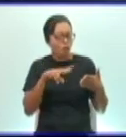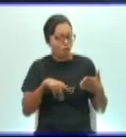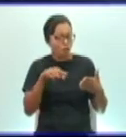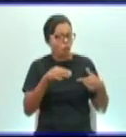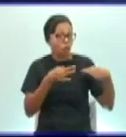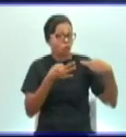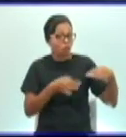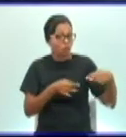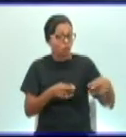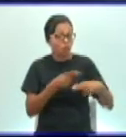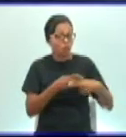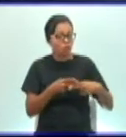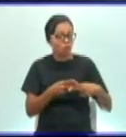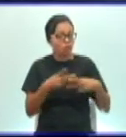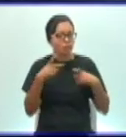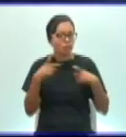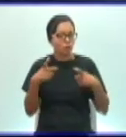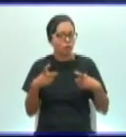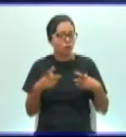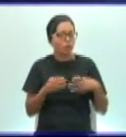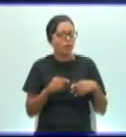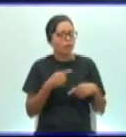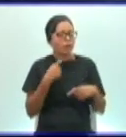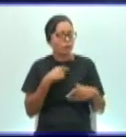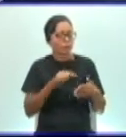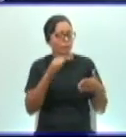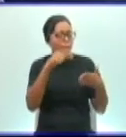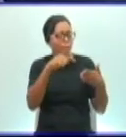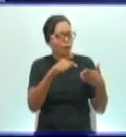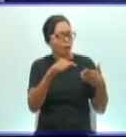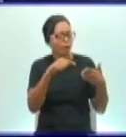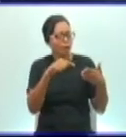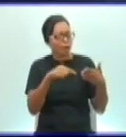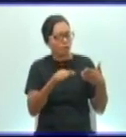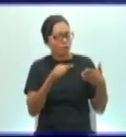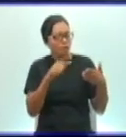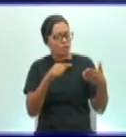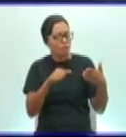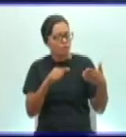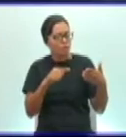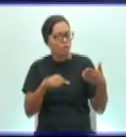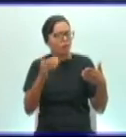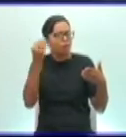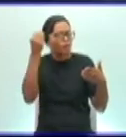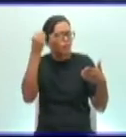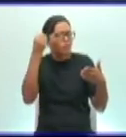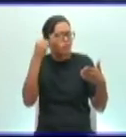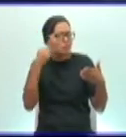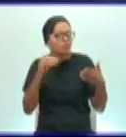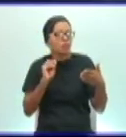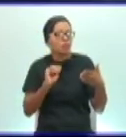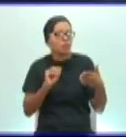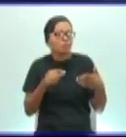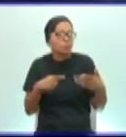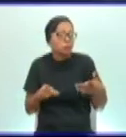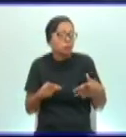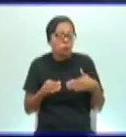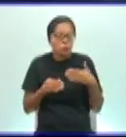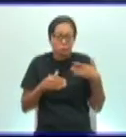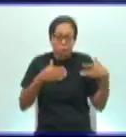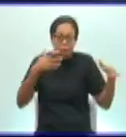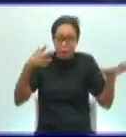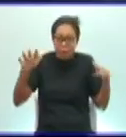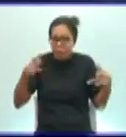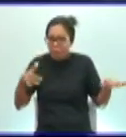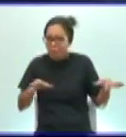los pasos, porque si no, desvincula el documento del momento en que se escribió, de los intereses de clase, de quién lo escribió, por